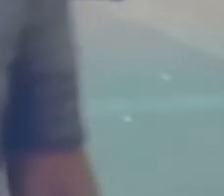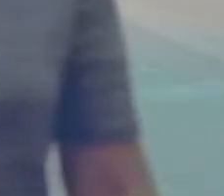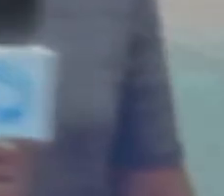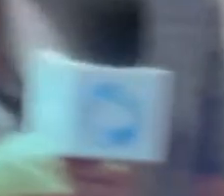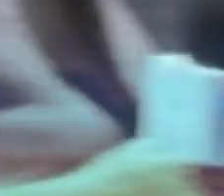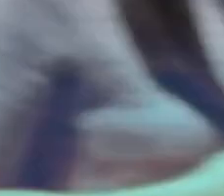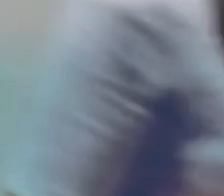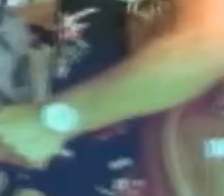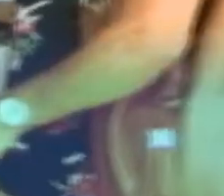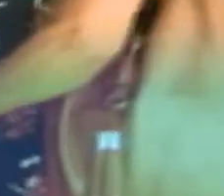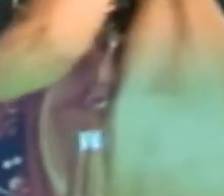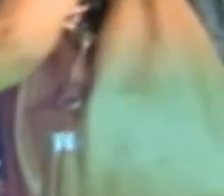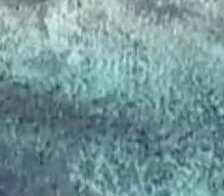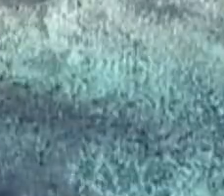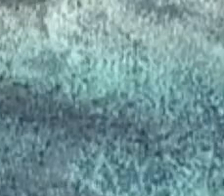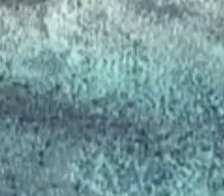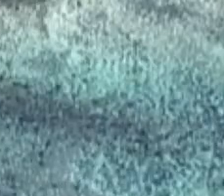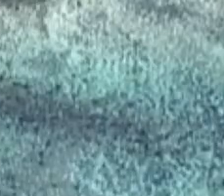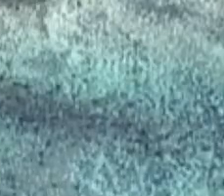Profundidad.